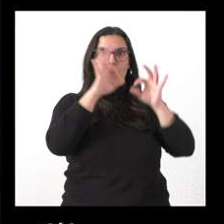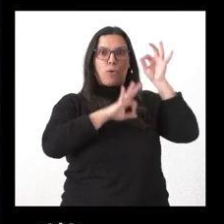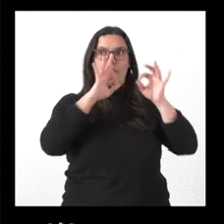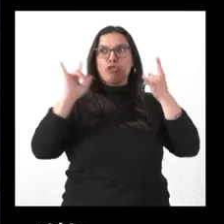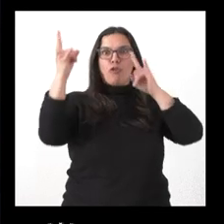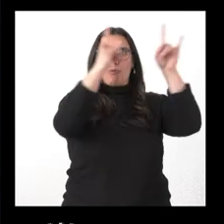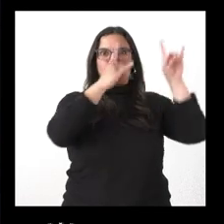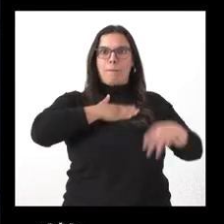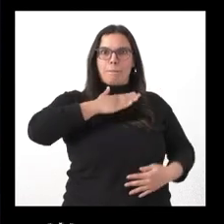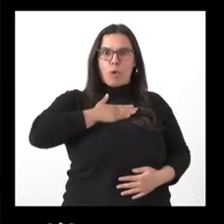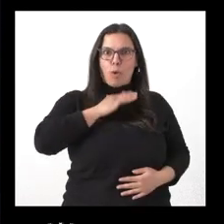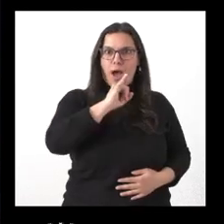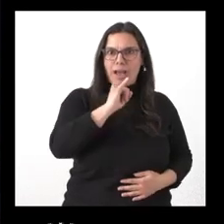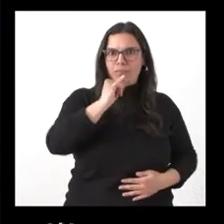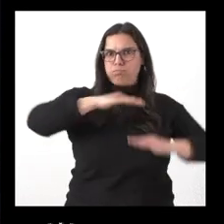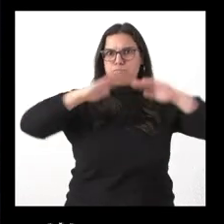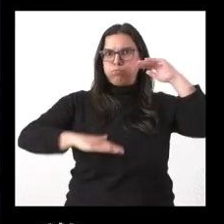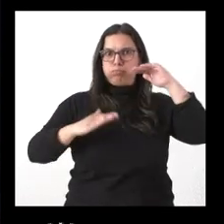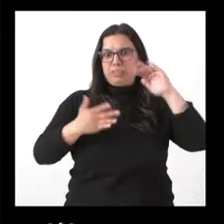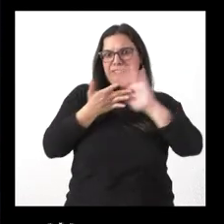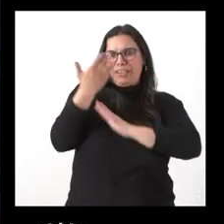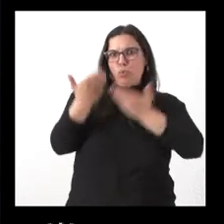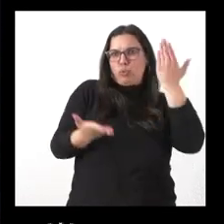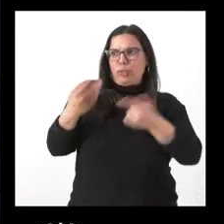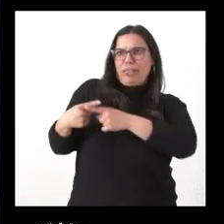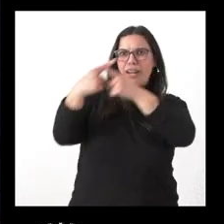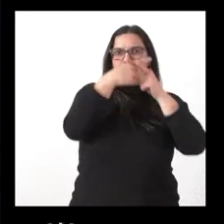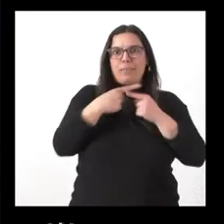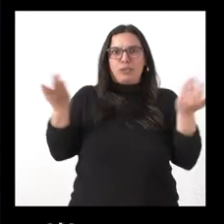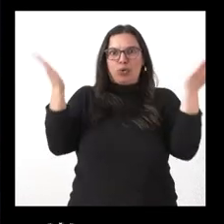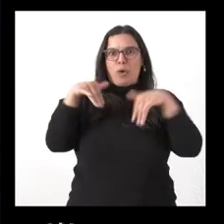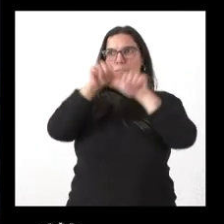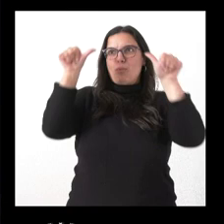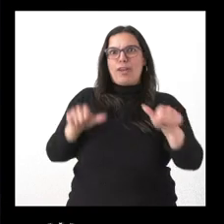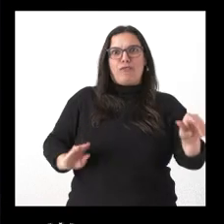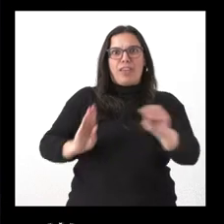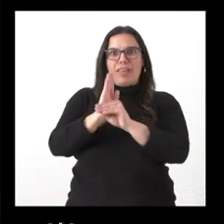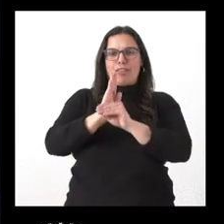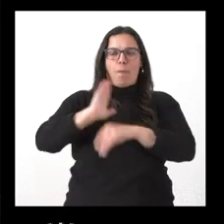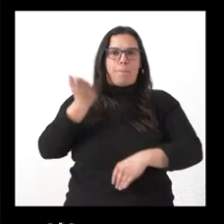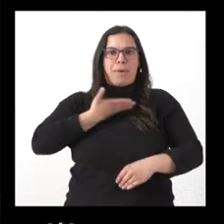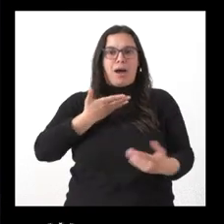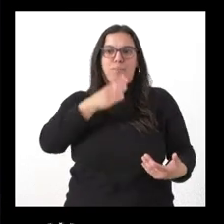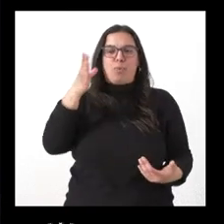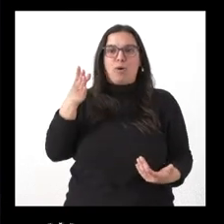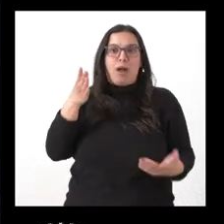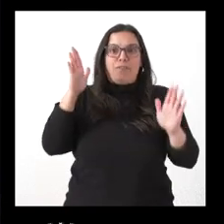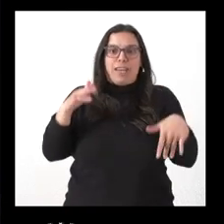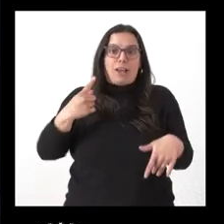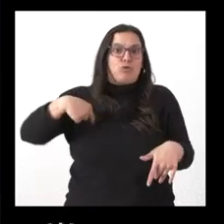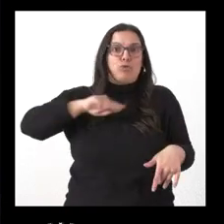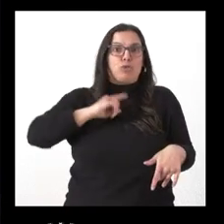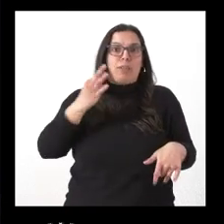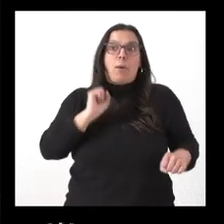lo cual refleja claramente la injusticia que tiene para nosotros ese modelo de financiación porque se nos obliga a tener que